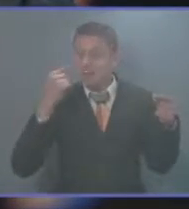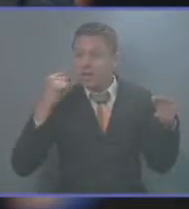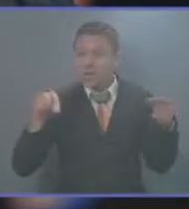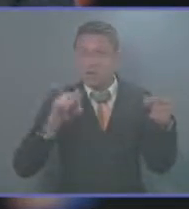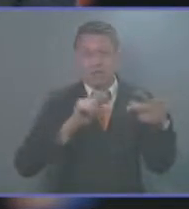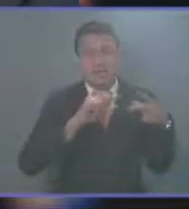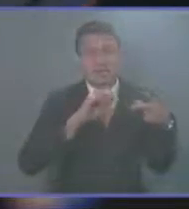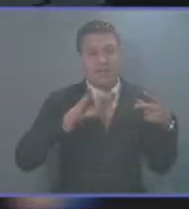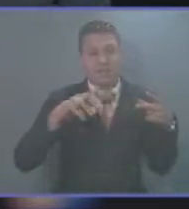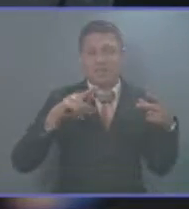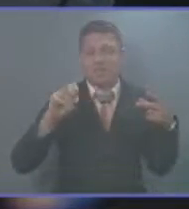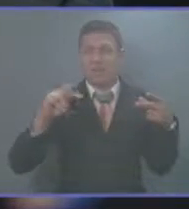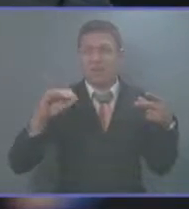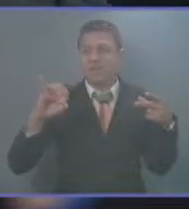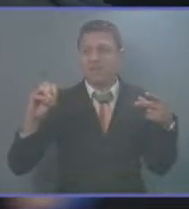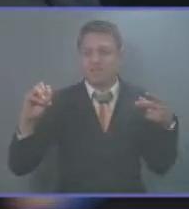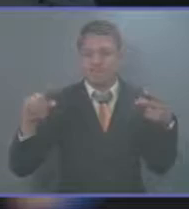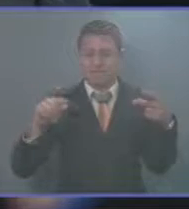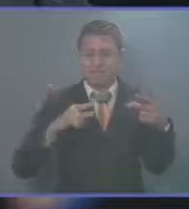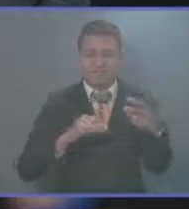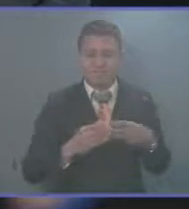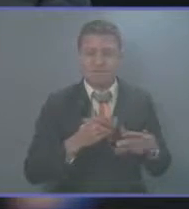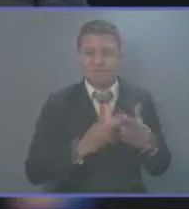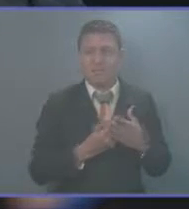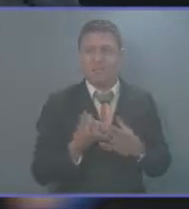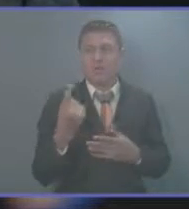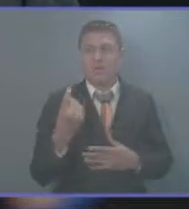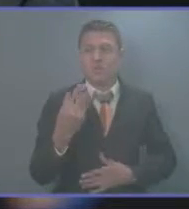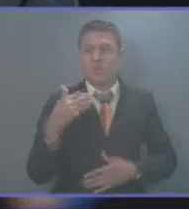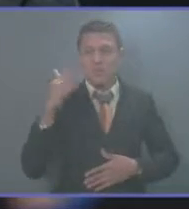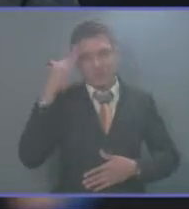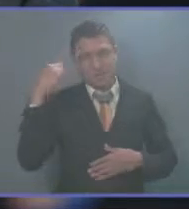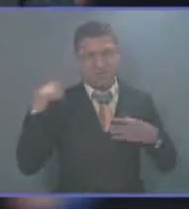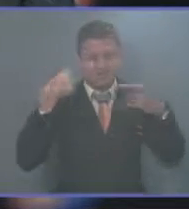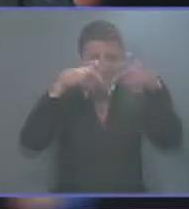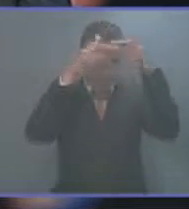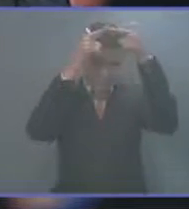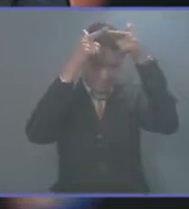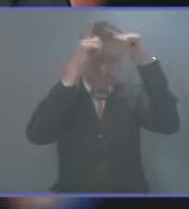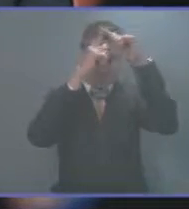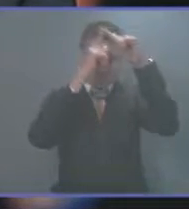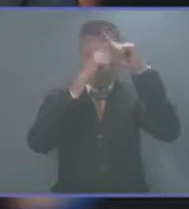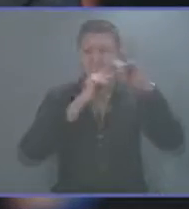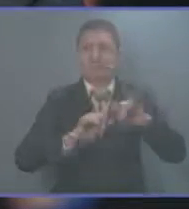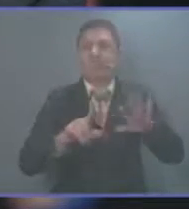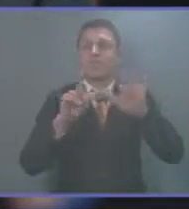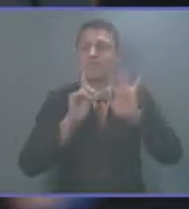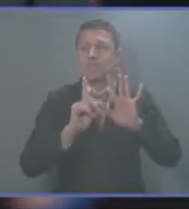Emiliani, vayan 11 enfermeras y 6...